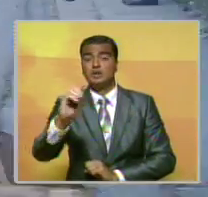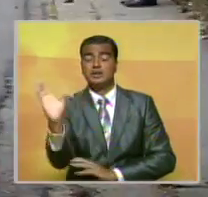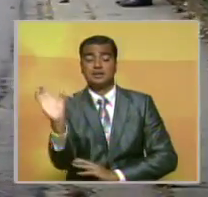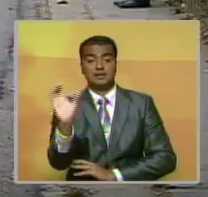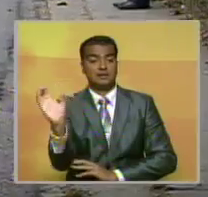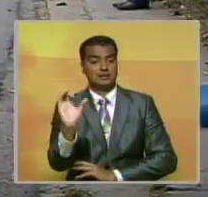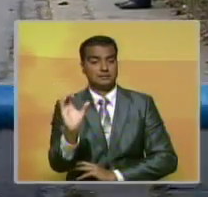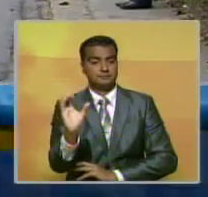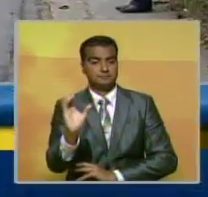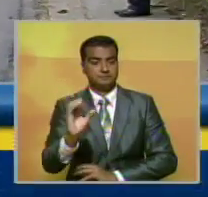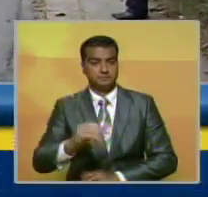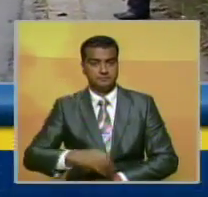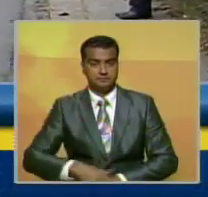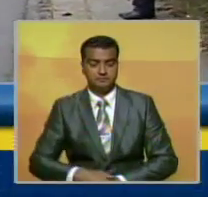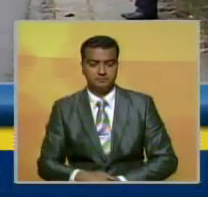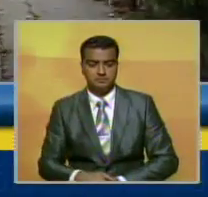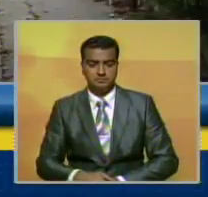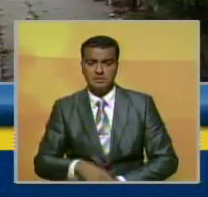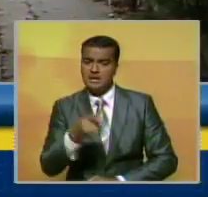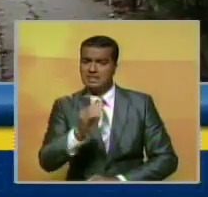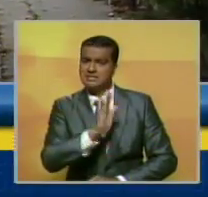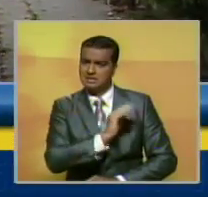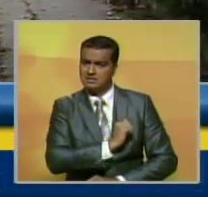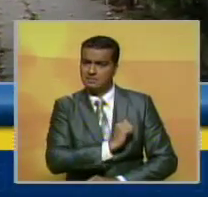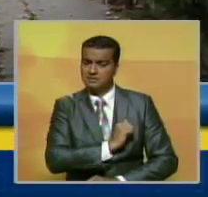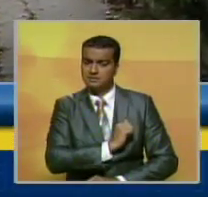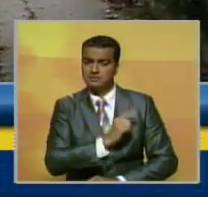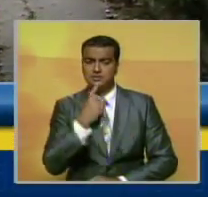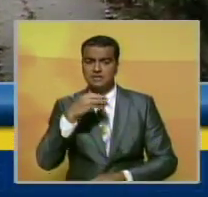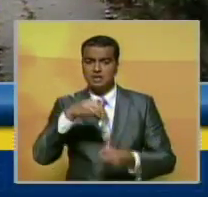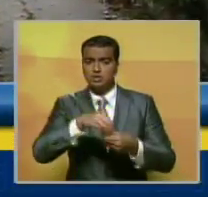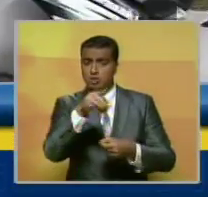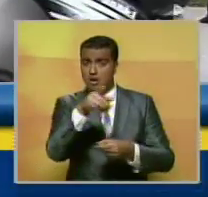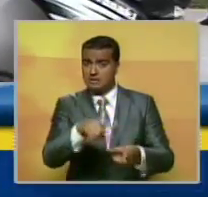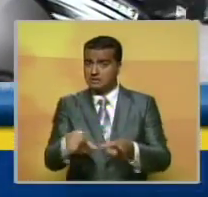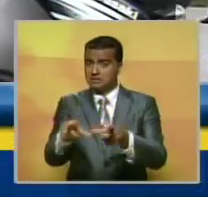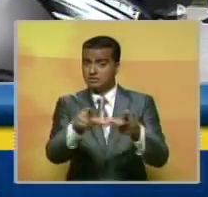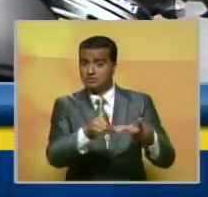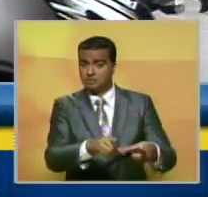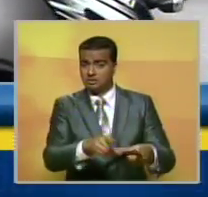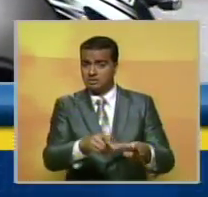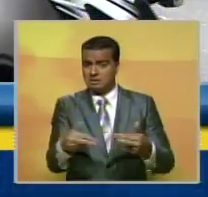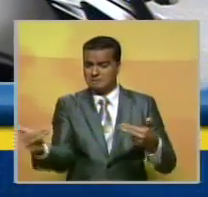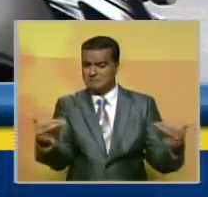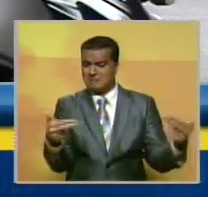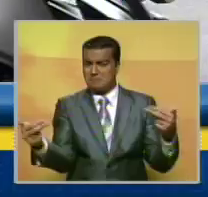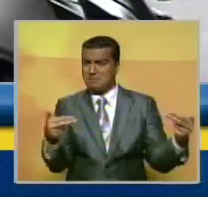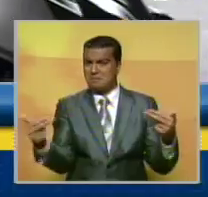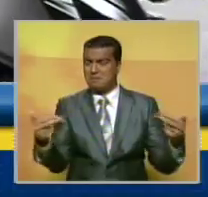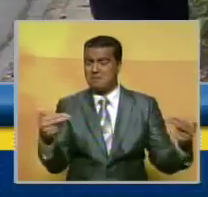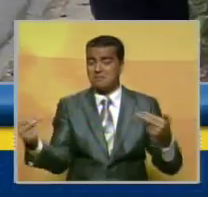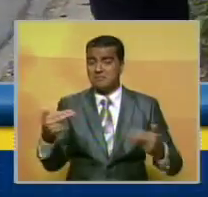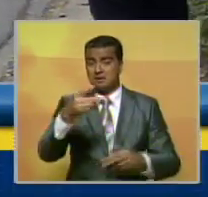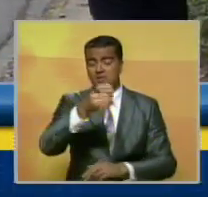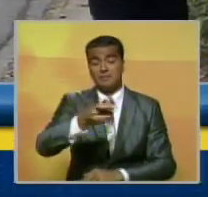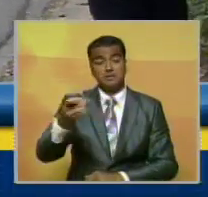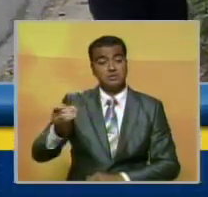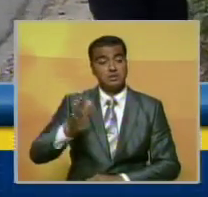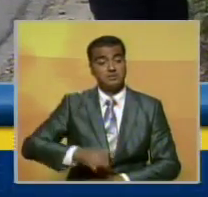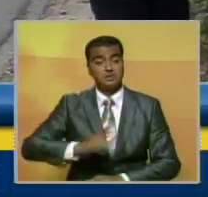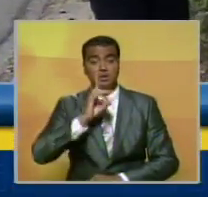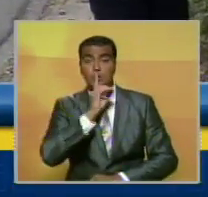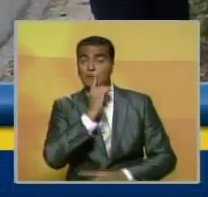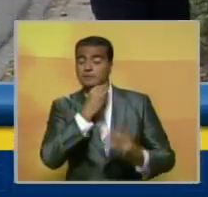Caracas. Funcionarios de la División contra Robos del Cuerpo de Investigaciones Científicas, Penales y Criminalísticas se enfrentaron con los sujetos que están